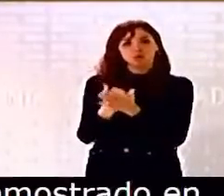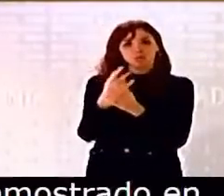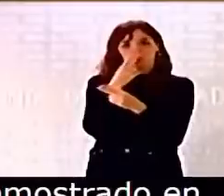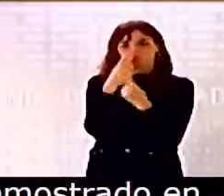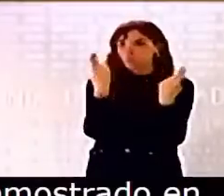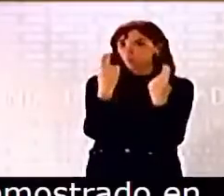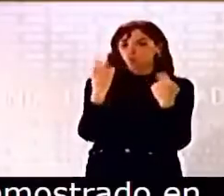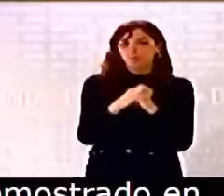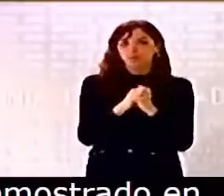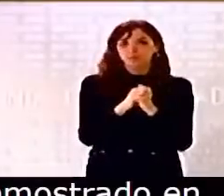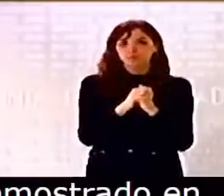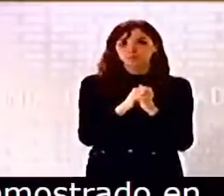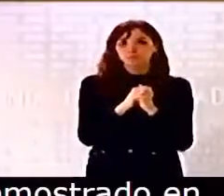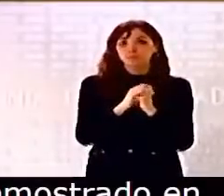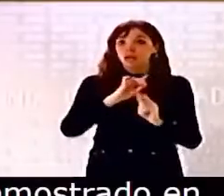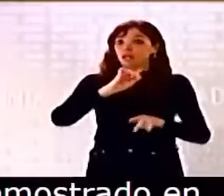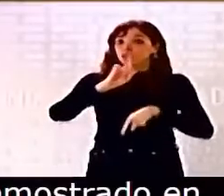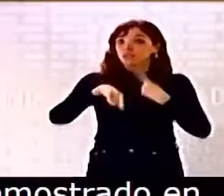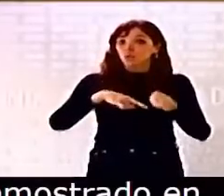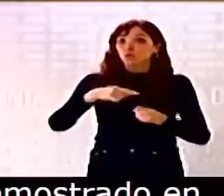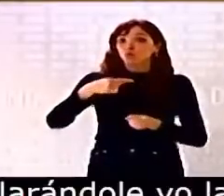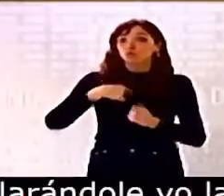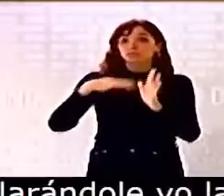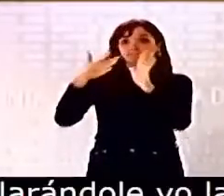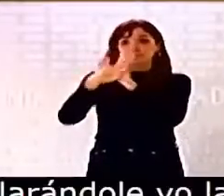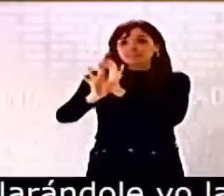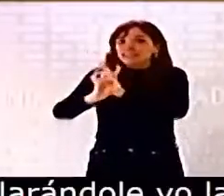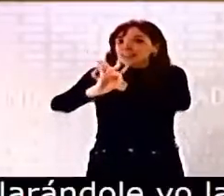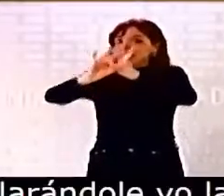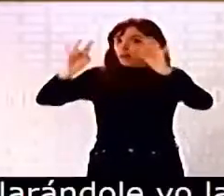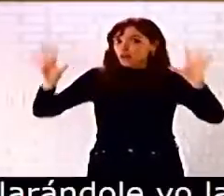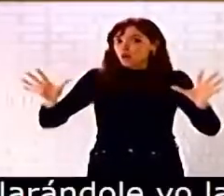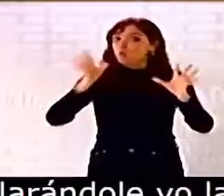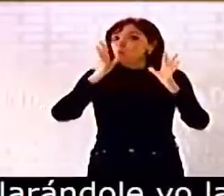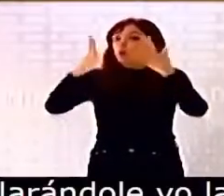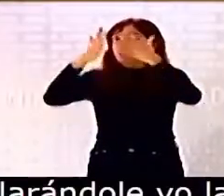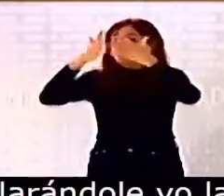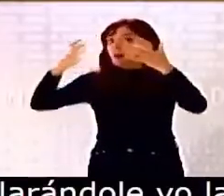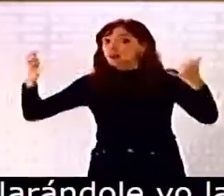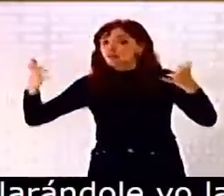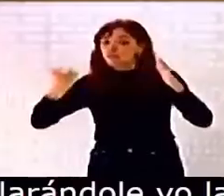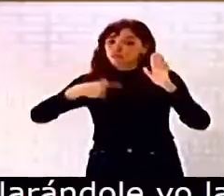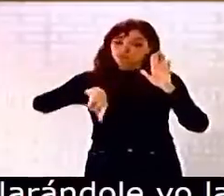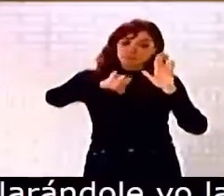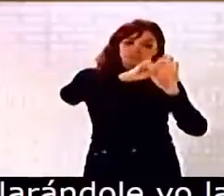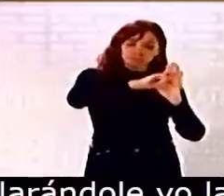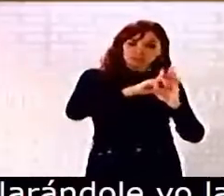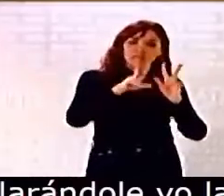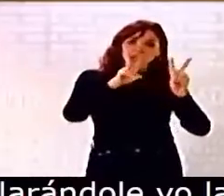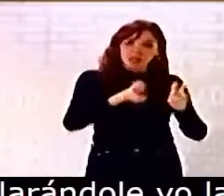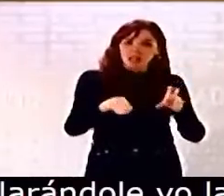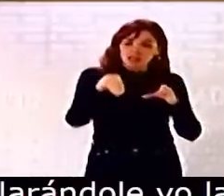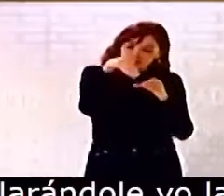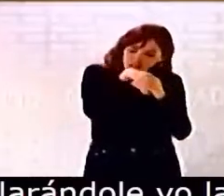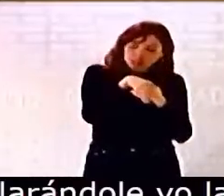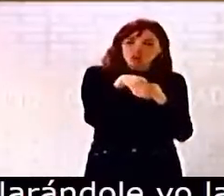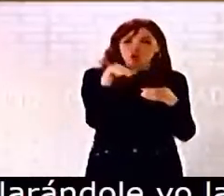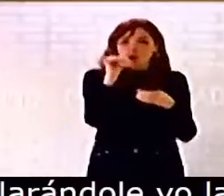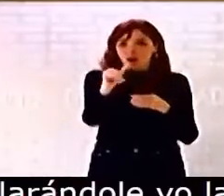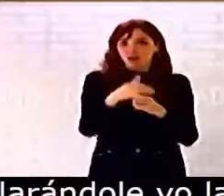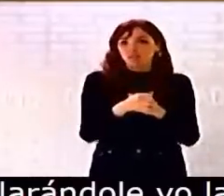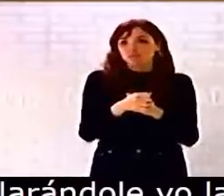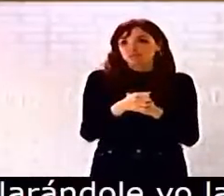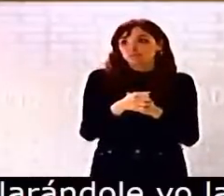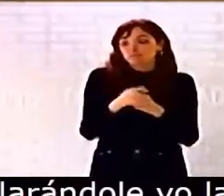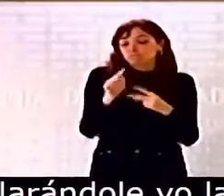yo la duda de que ese epígrafe está subsumido en el párrafo inicial,